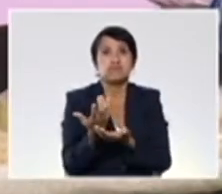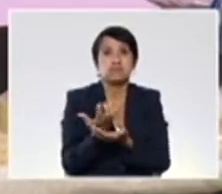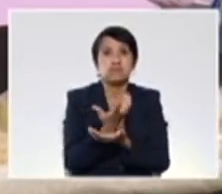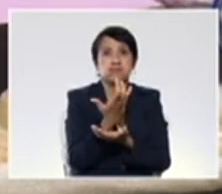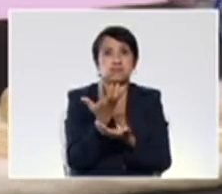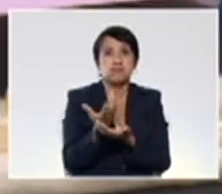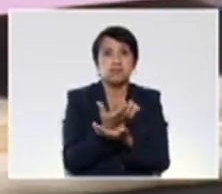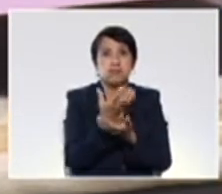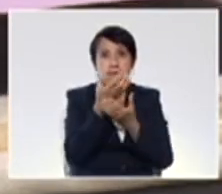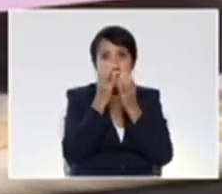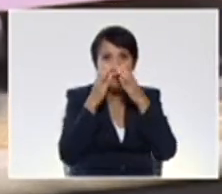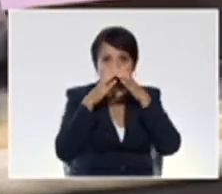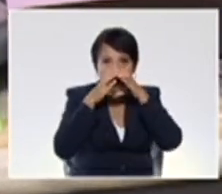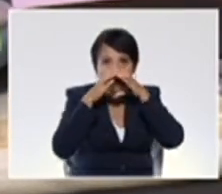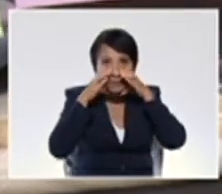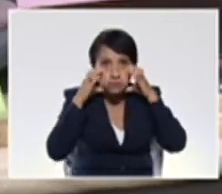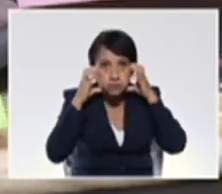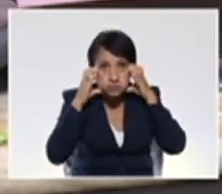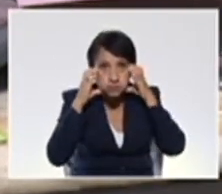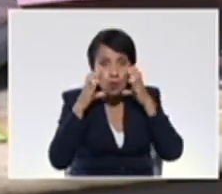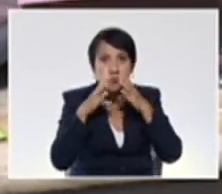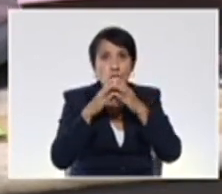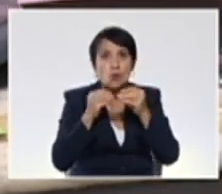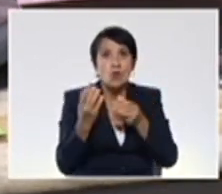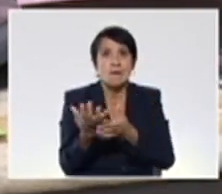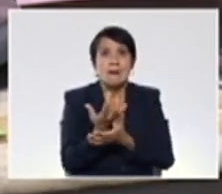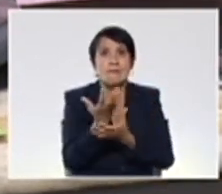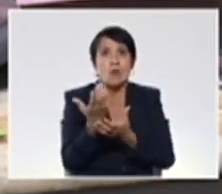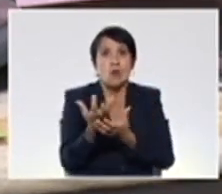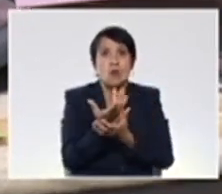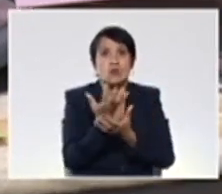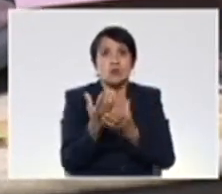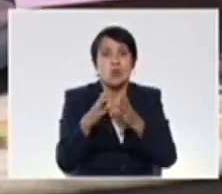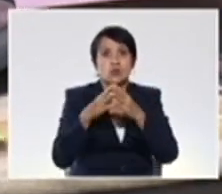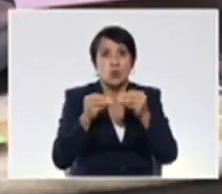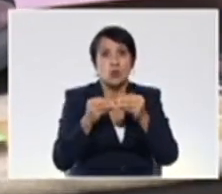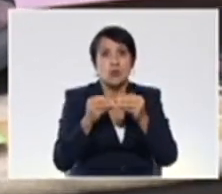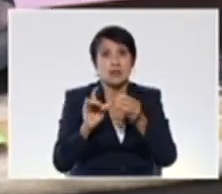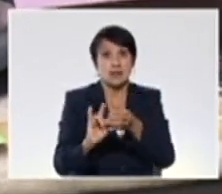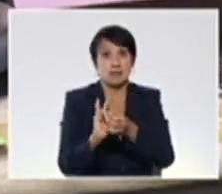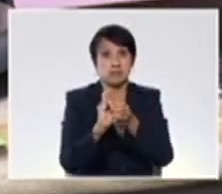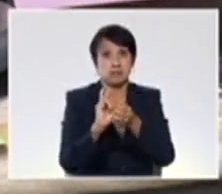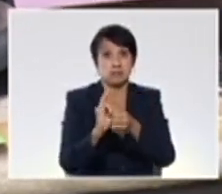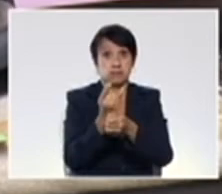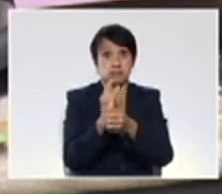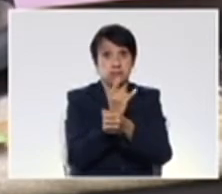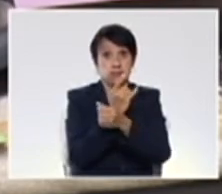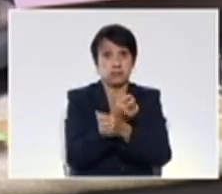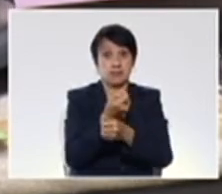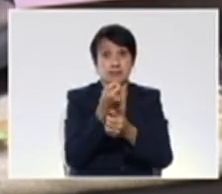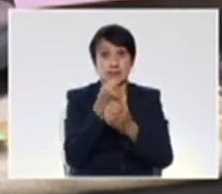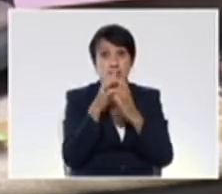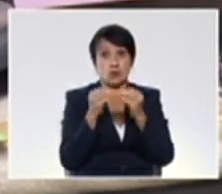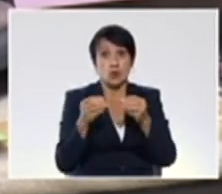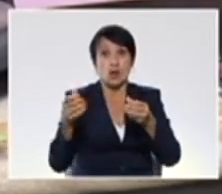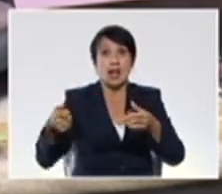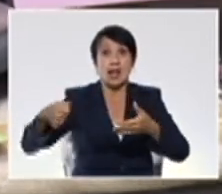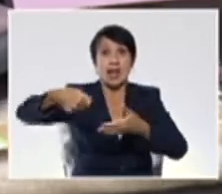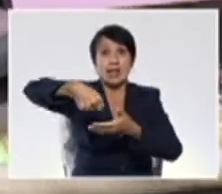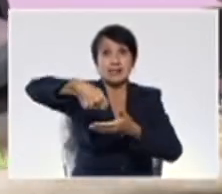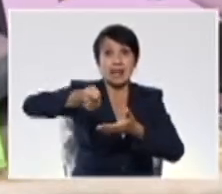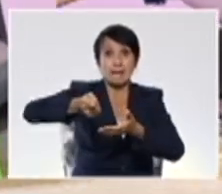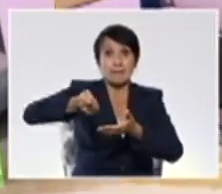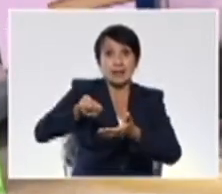vaporizaciones. Al tener estas plantas, lo que vamos a hacer es cerrar nuestra olla de